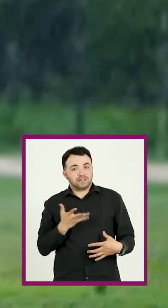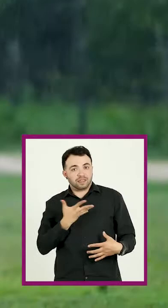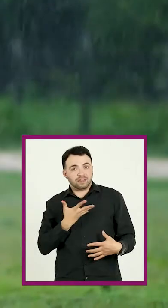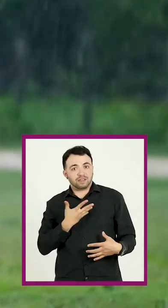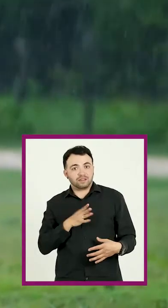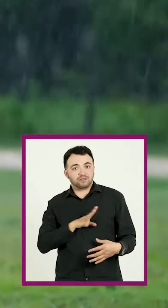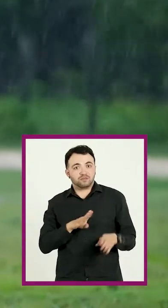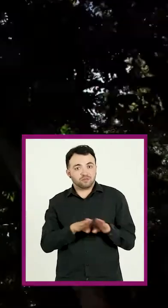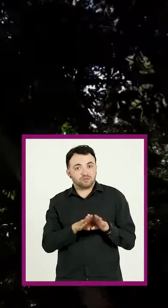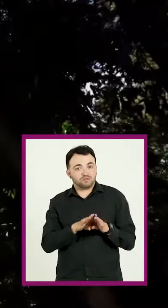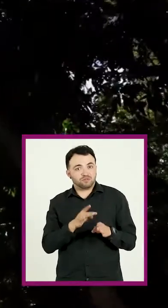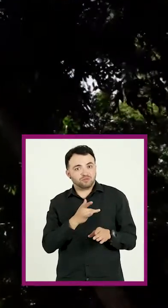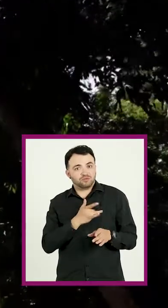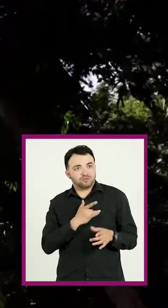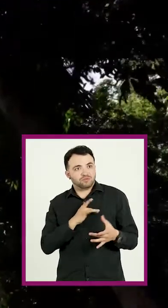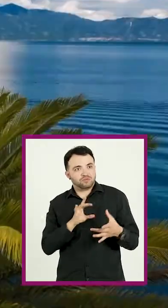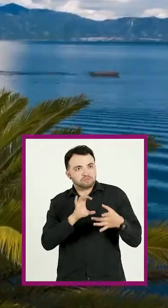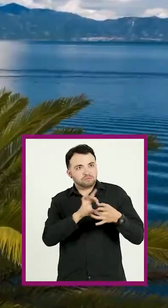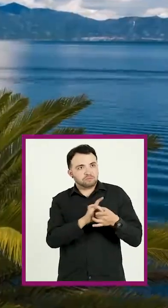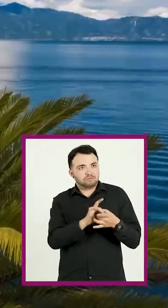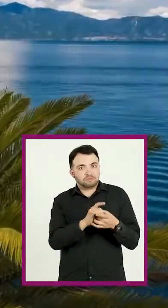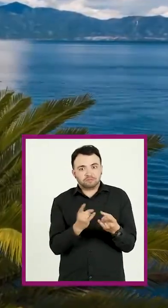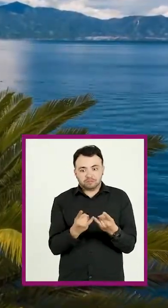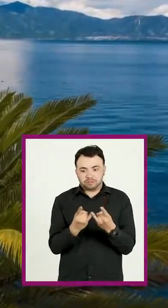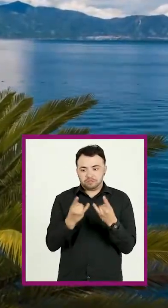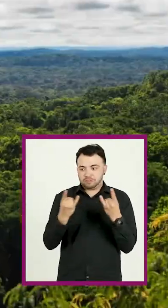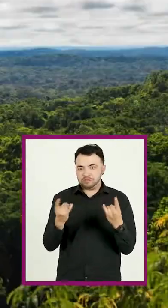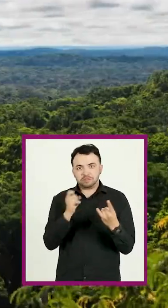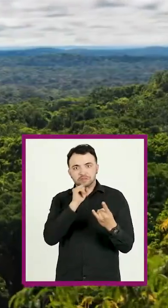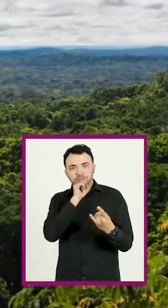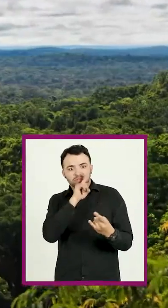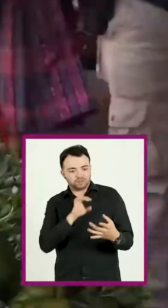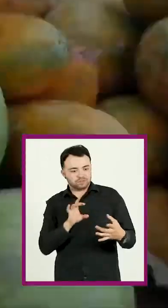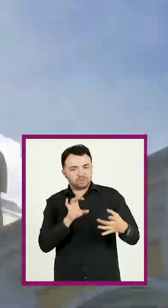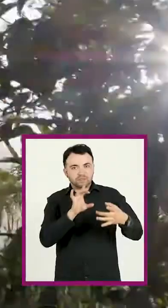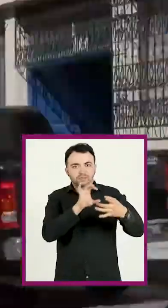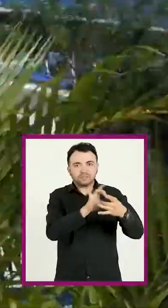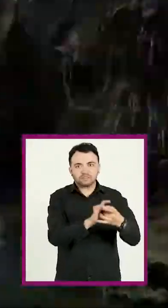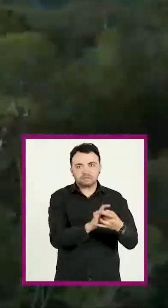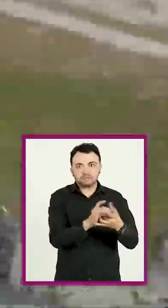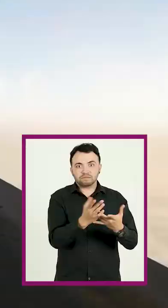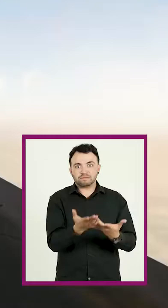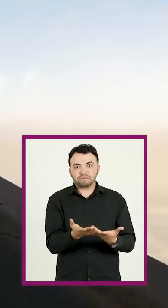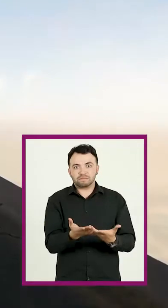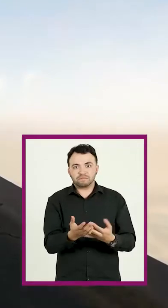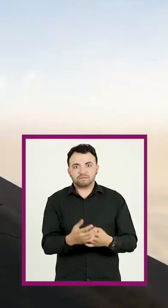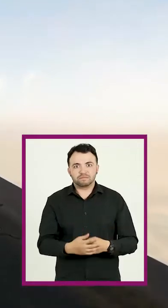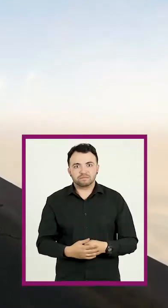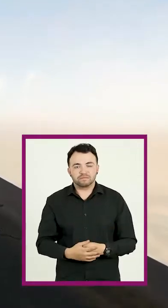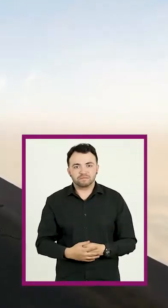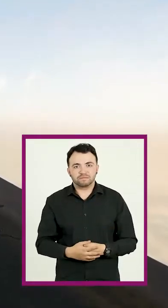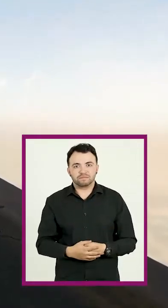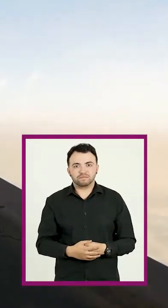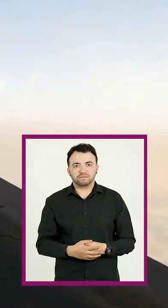vinculan, los lazos de la historia y la naturaleza que estrechamos conociéndola.